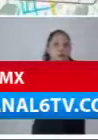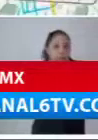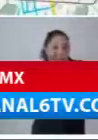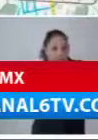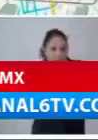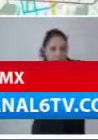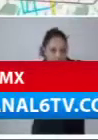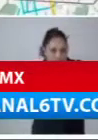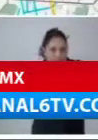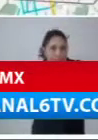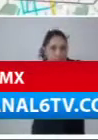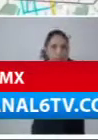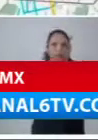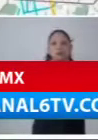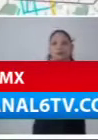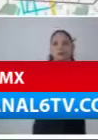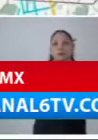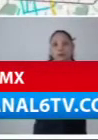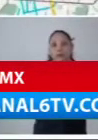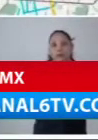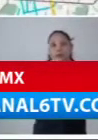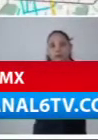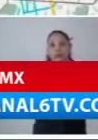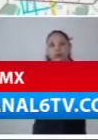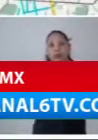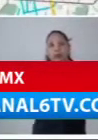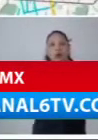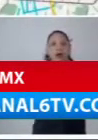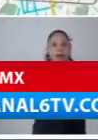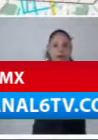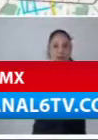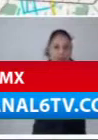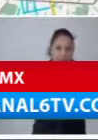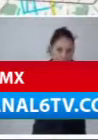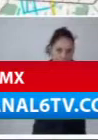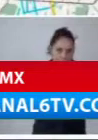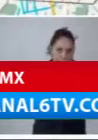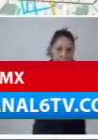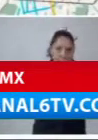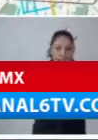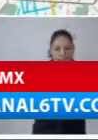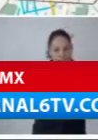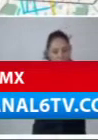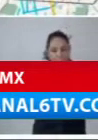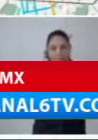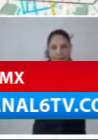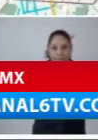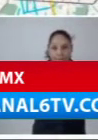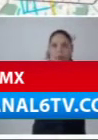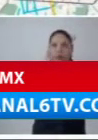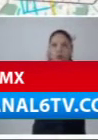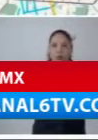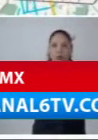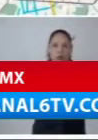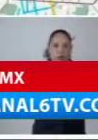estamos implementando en este momento ciclovías emergentes que van en paralelo a dos de los trayectos más